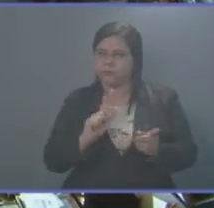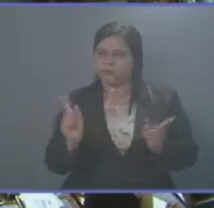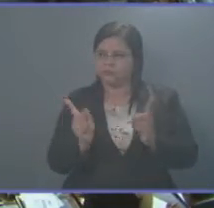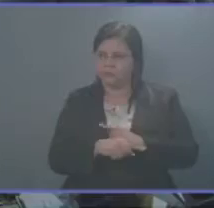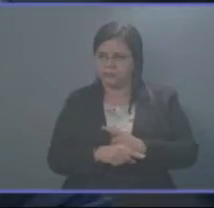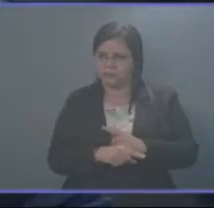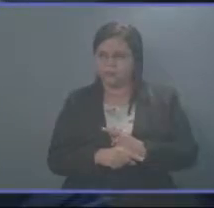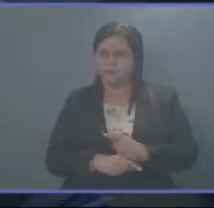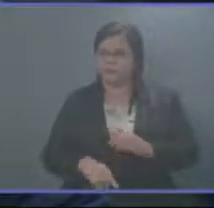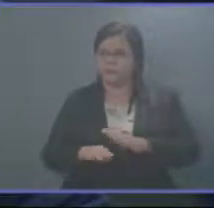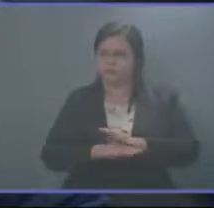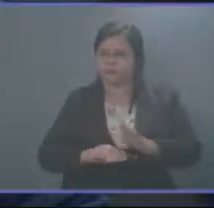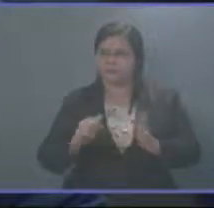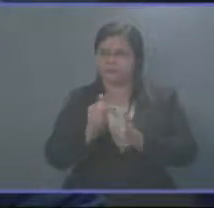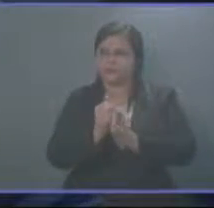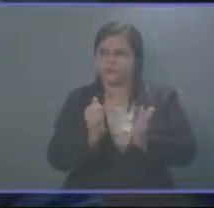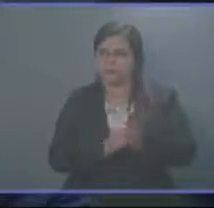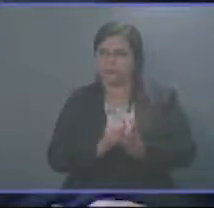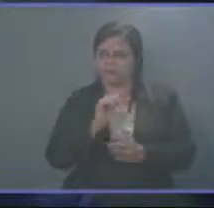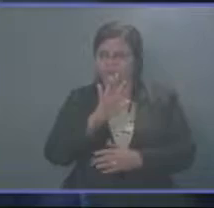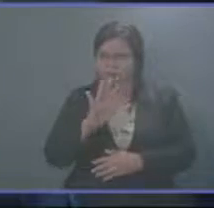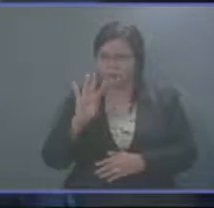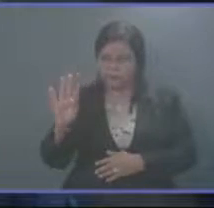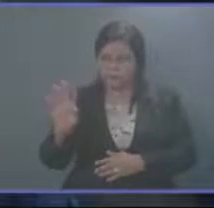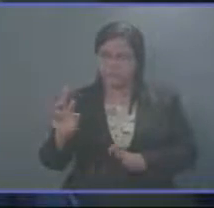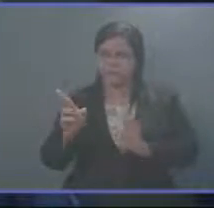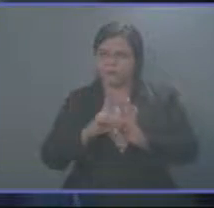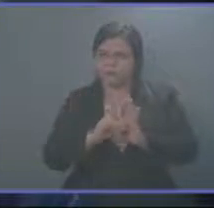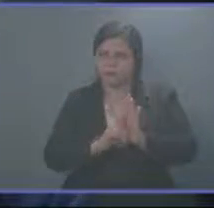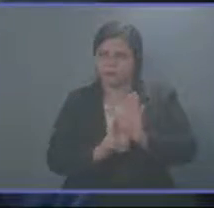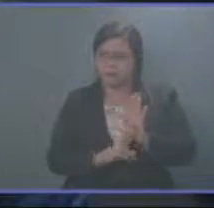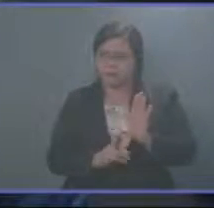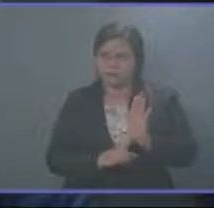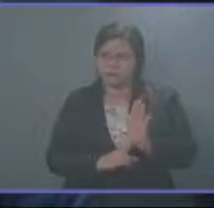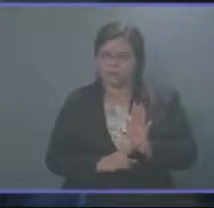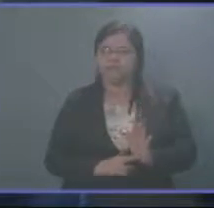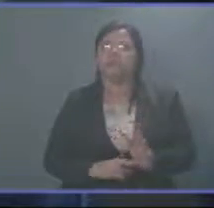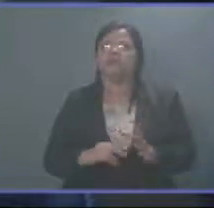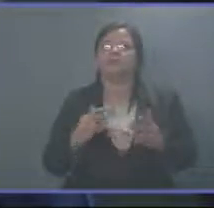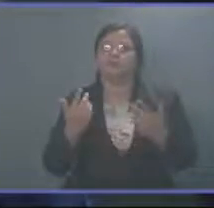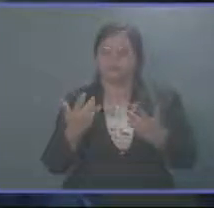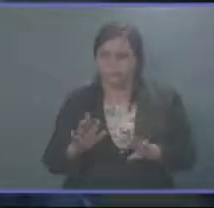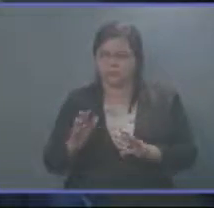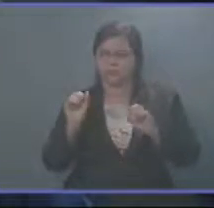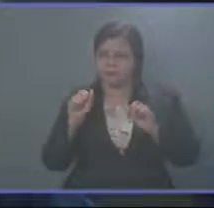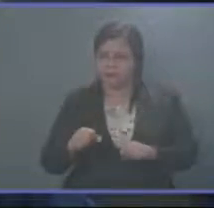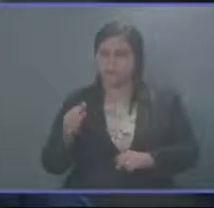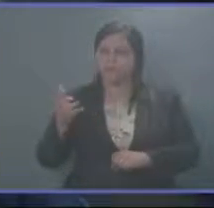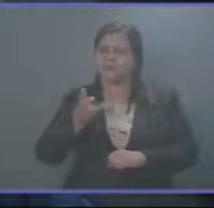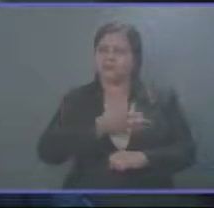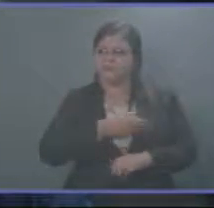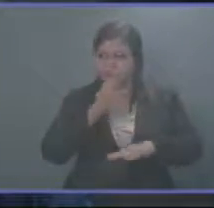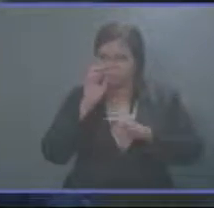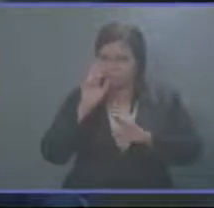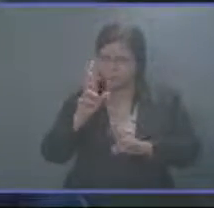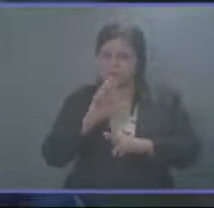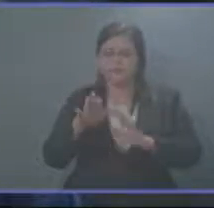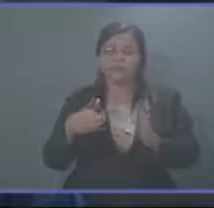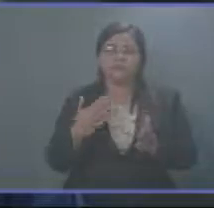acuerdo al artículo 54 del reglamento interior y a la vez respetando la